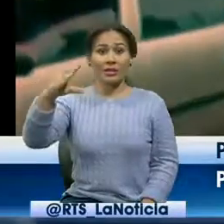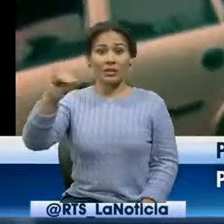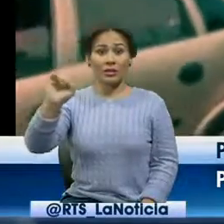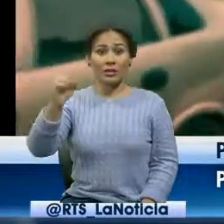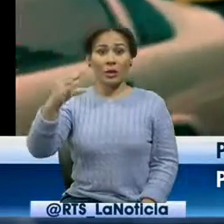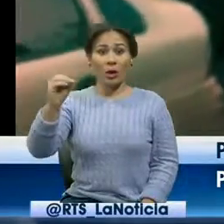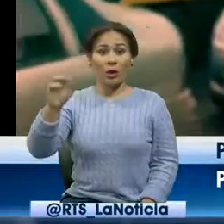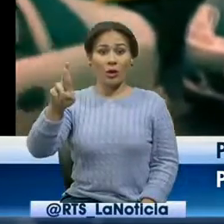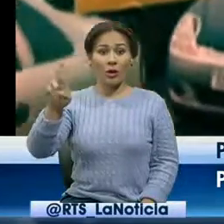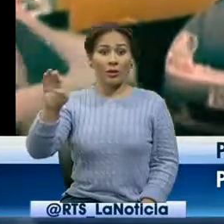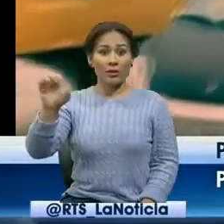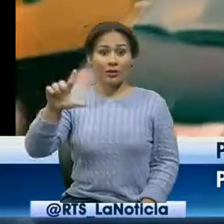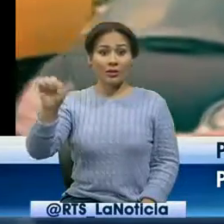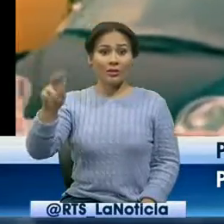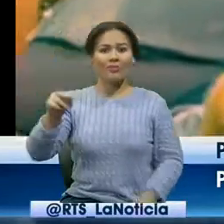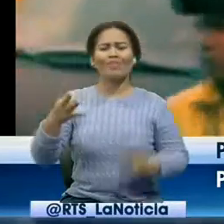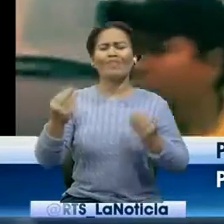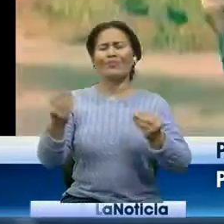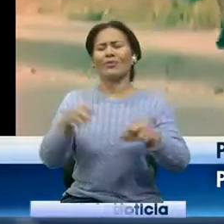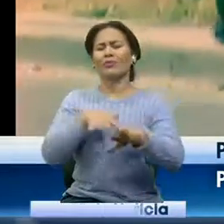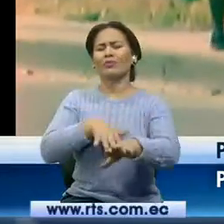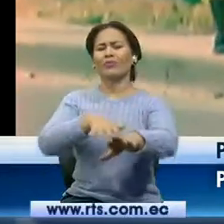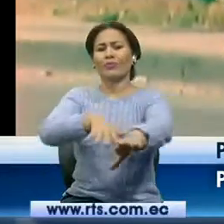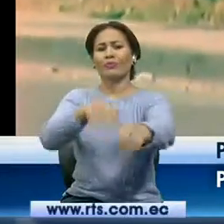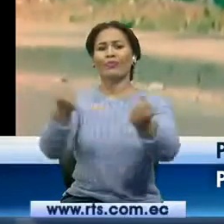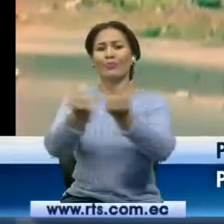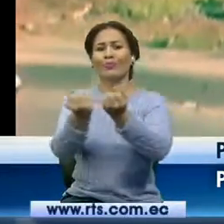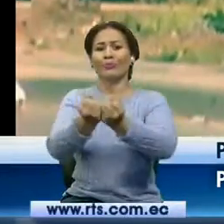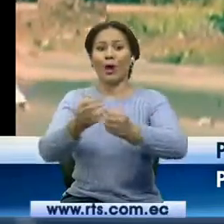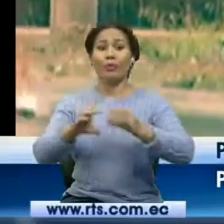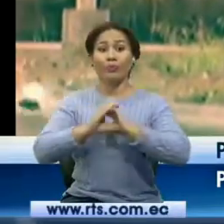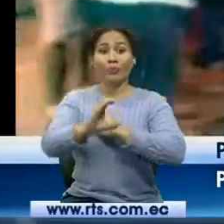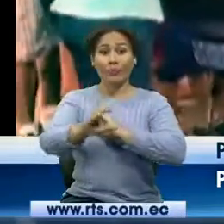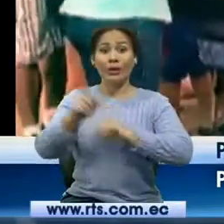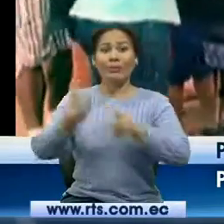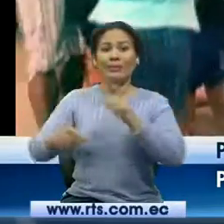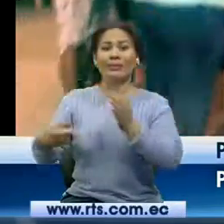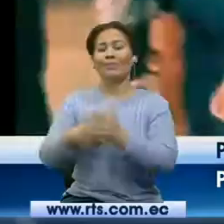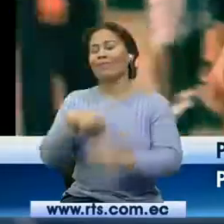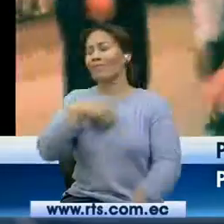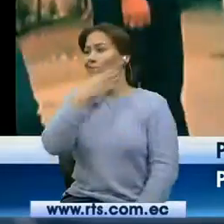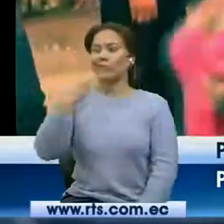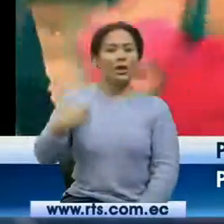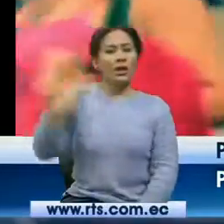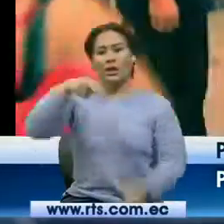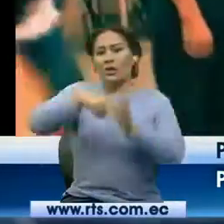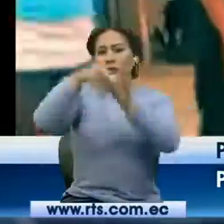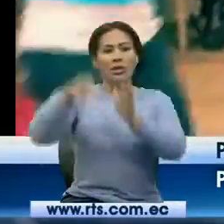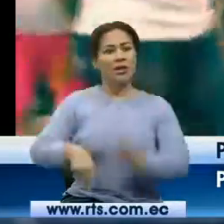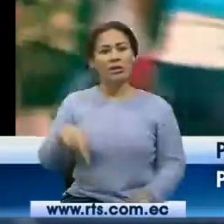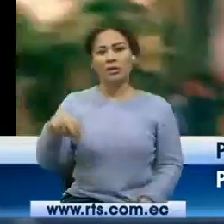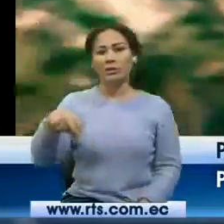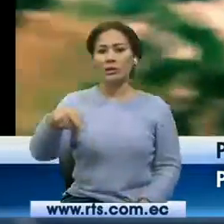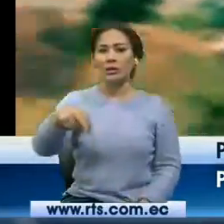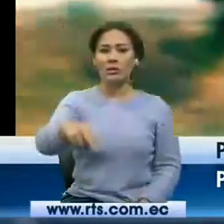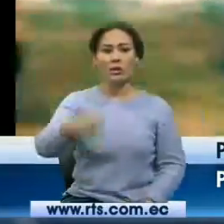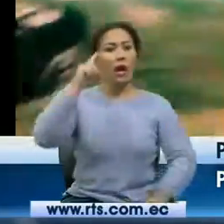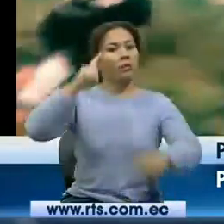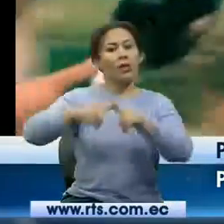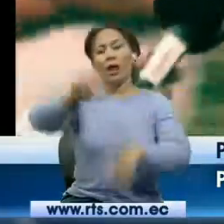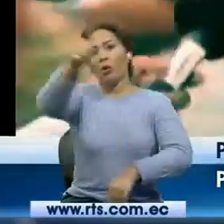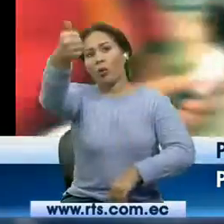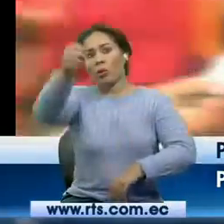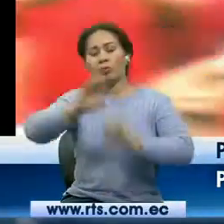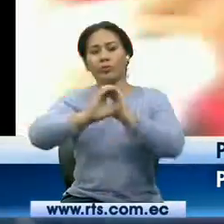extensa columna de vehículos contrastó con la protesta. Pasajeros de algunos buses optaron por bajar de las unidades y continuar la